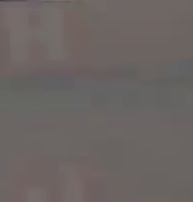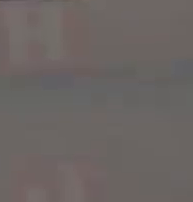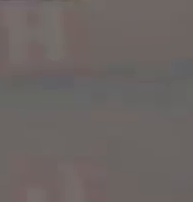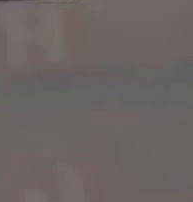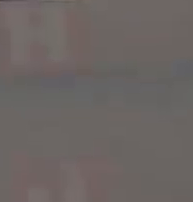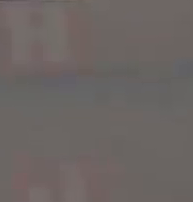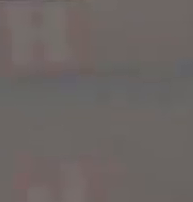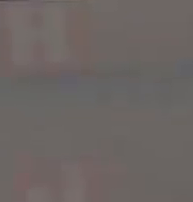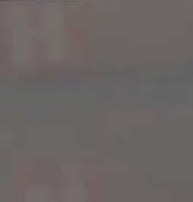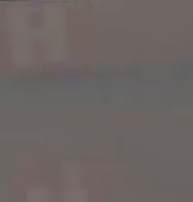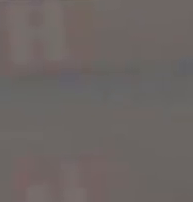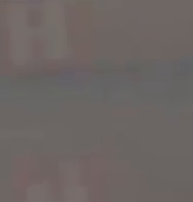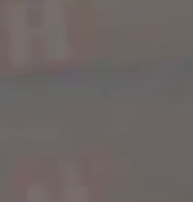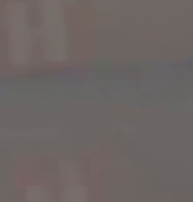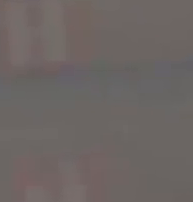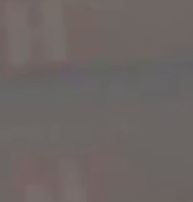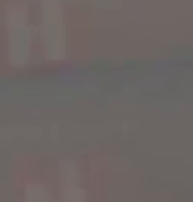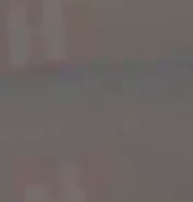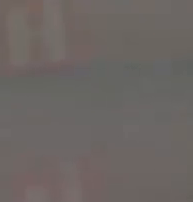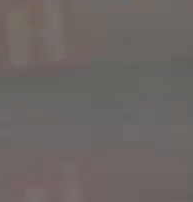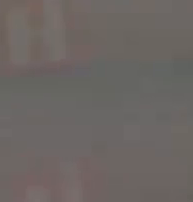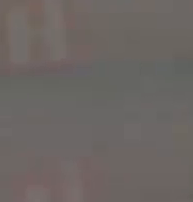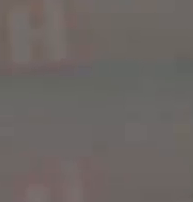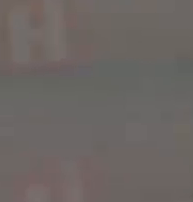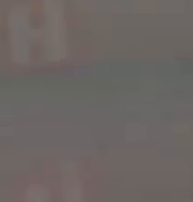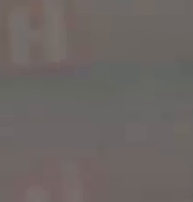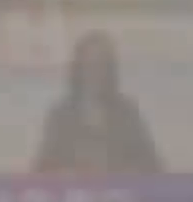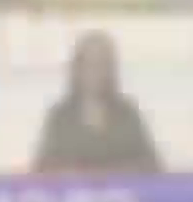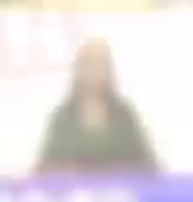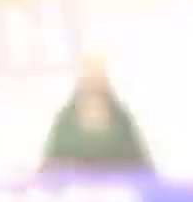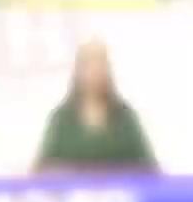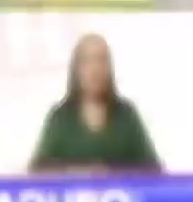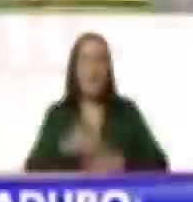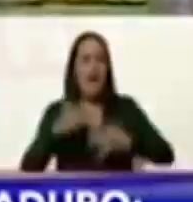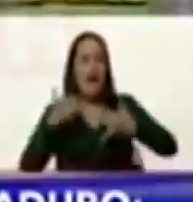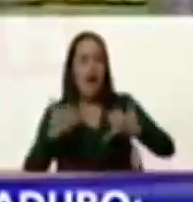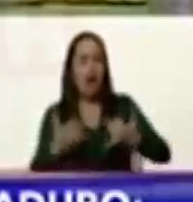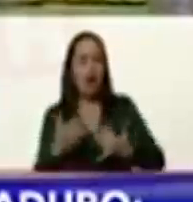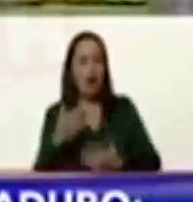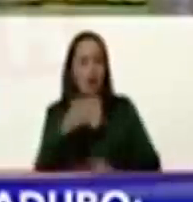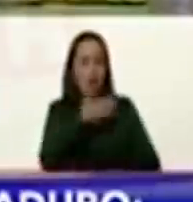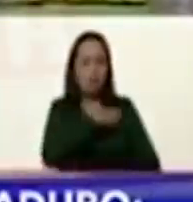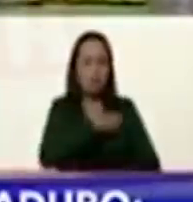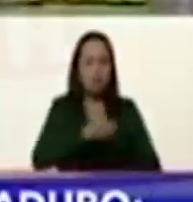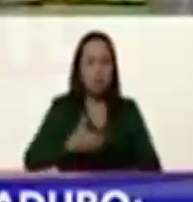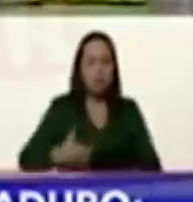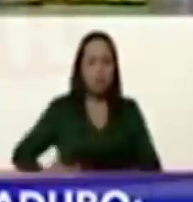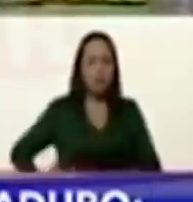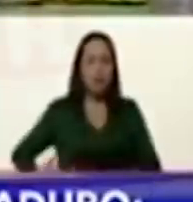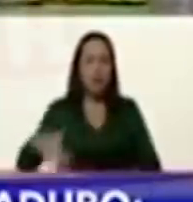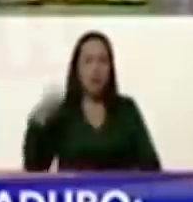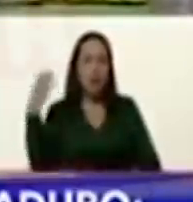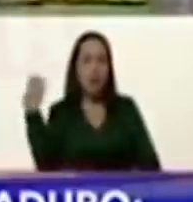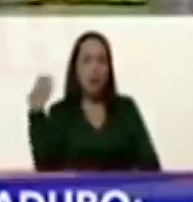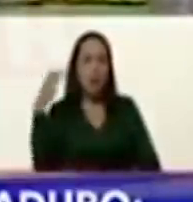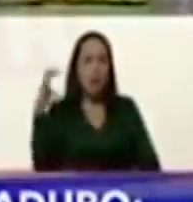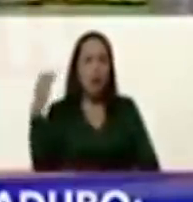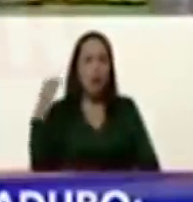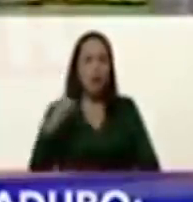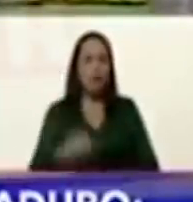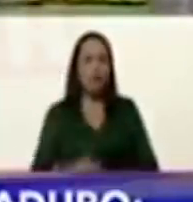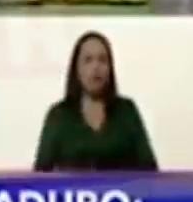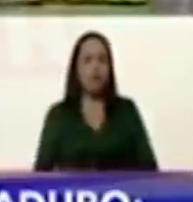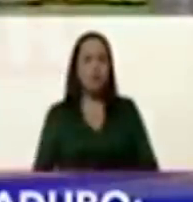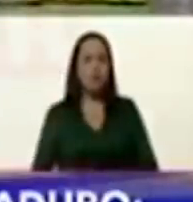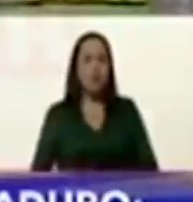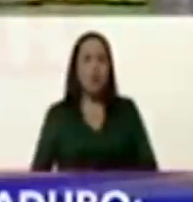recientes medidas económicas también incluyen un mecanismo que le otorgará mayor poder al gobierno para decidir cuáles empresas y qué sectores de